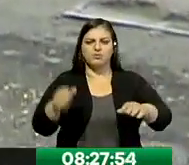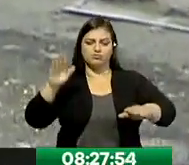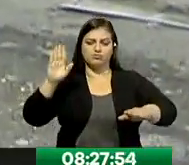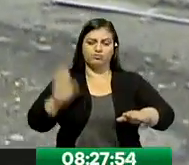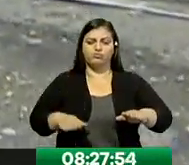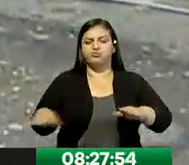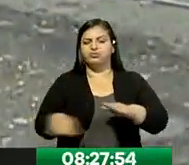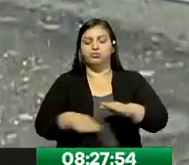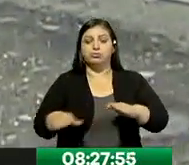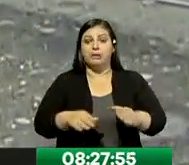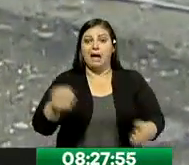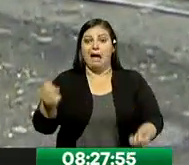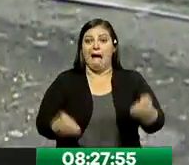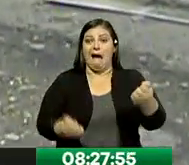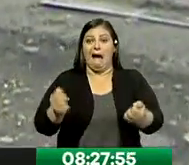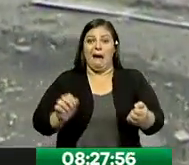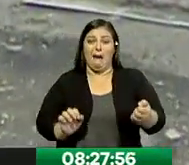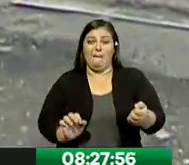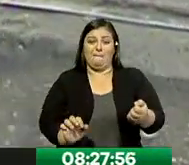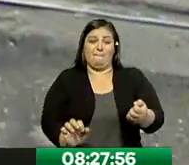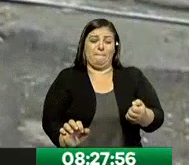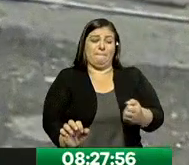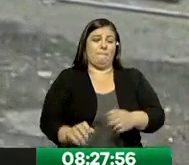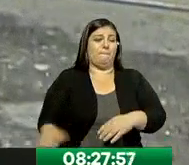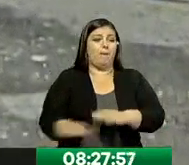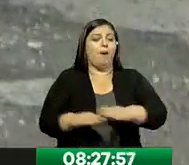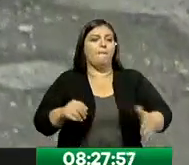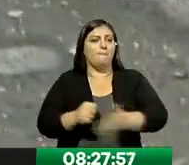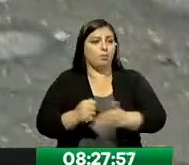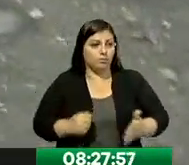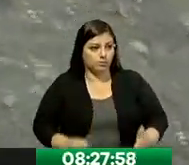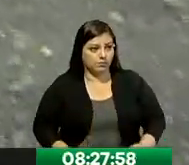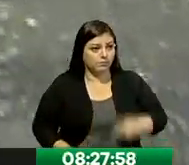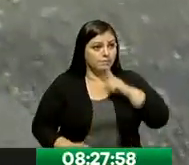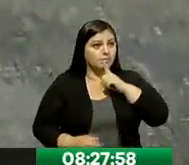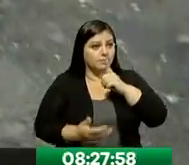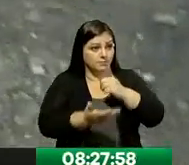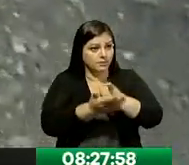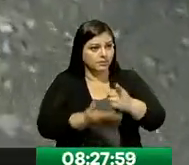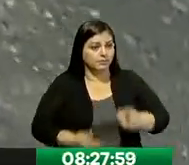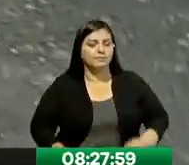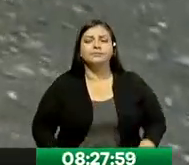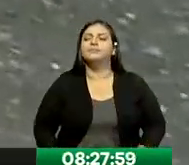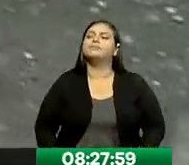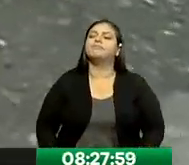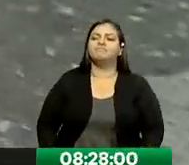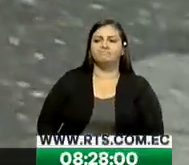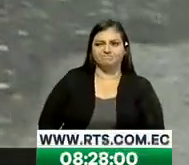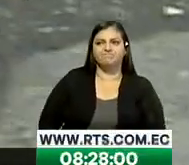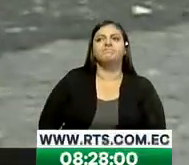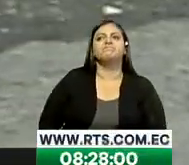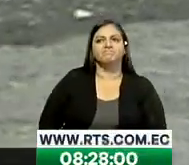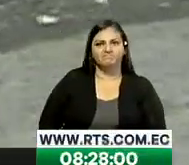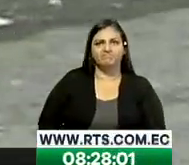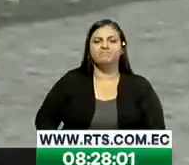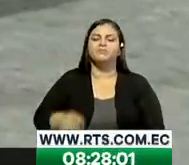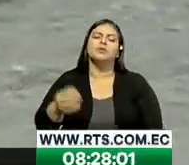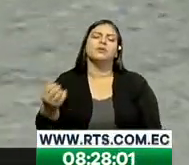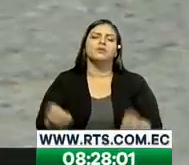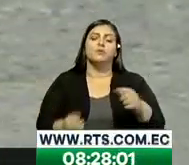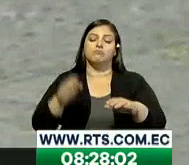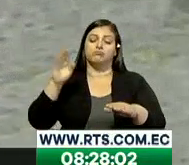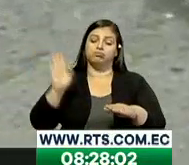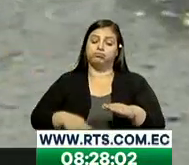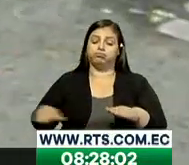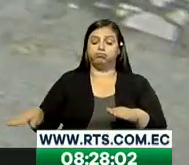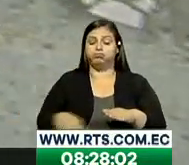ocasionar algún accidente. Sí, los carros realmente tienen que parar, a veces vienen, no se percatan y te toca parar de contado y el carro